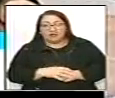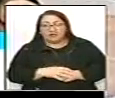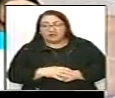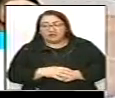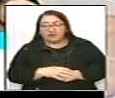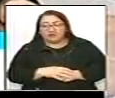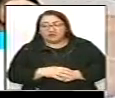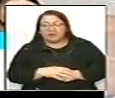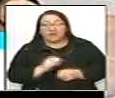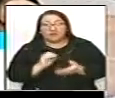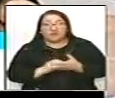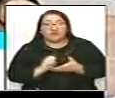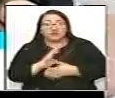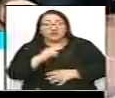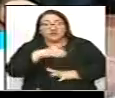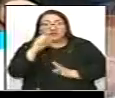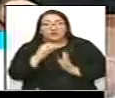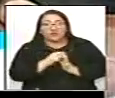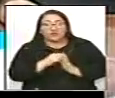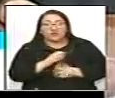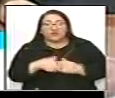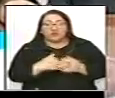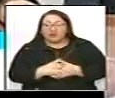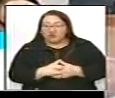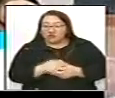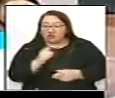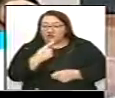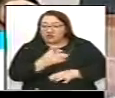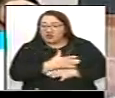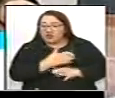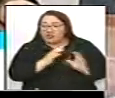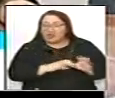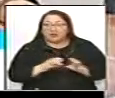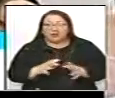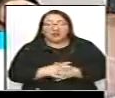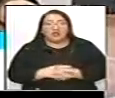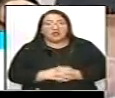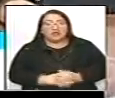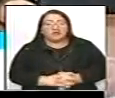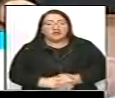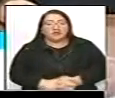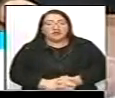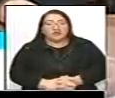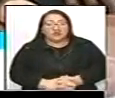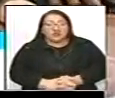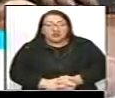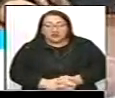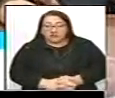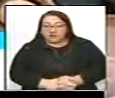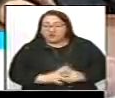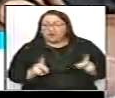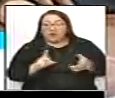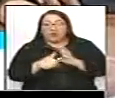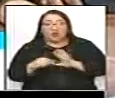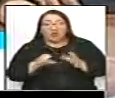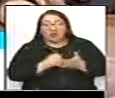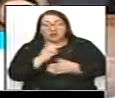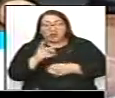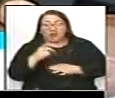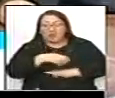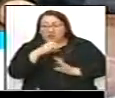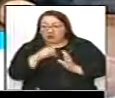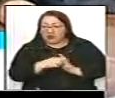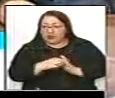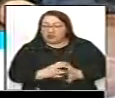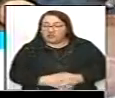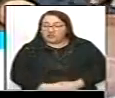ha podido enviar proyectos. Primero fueron como actividades, en realidad nacieron como actividades, pero luego se han enviado ya como